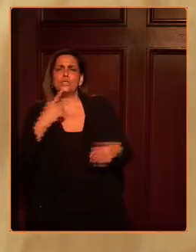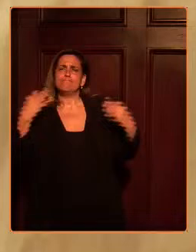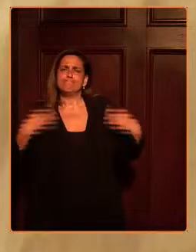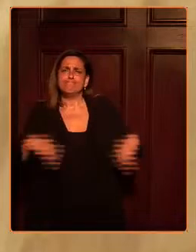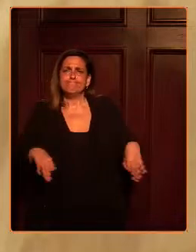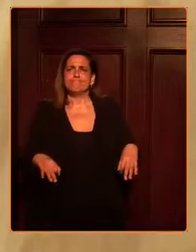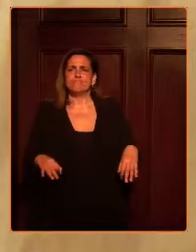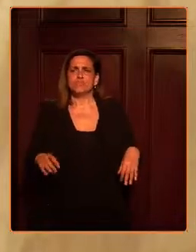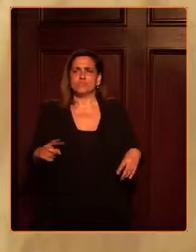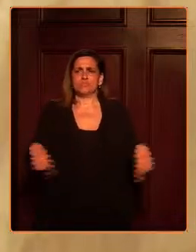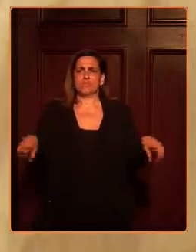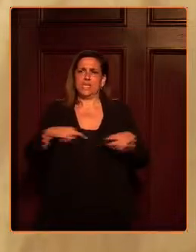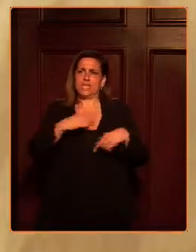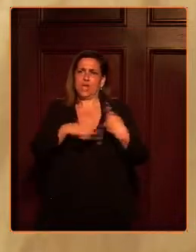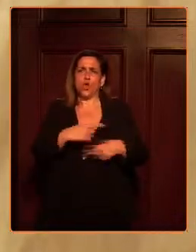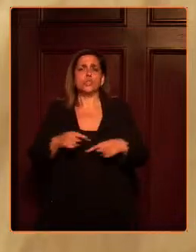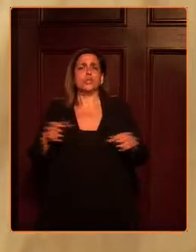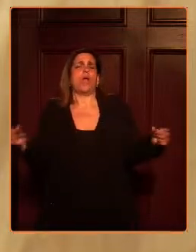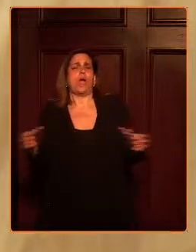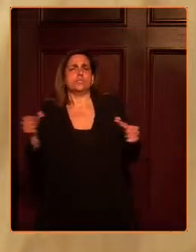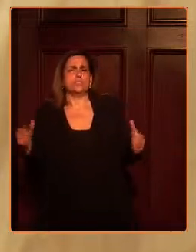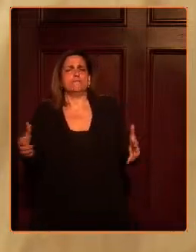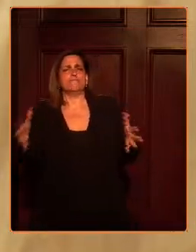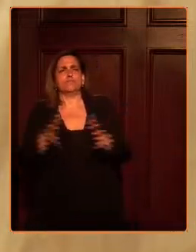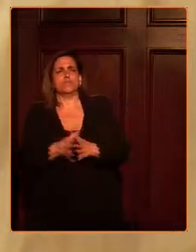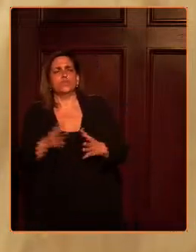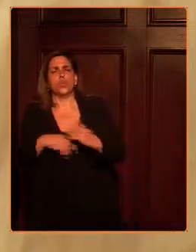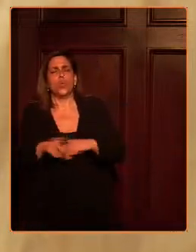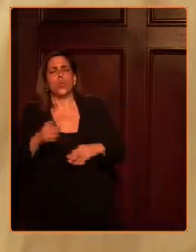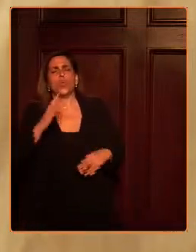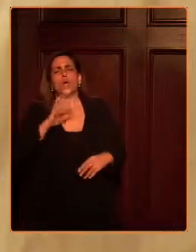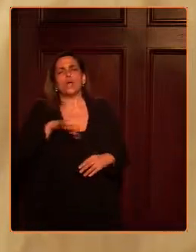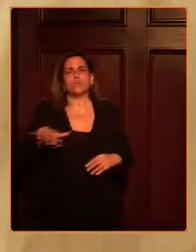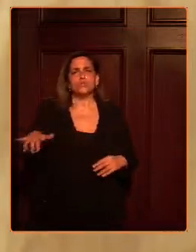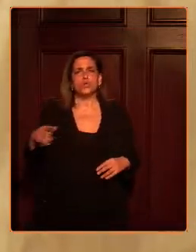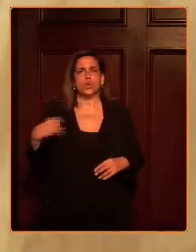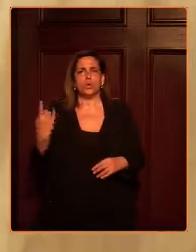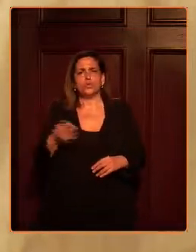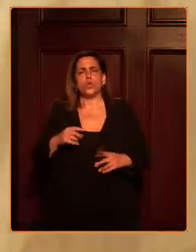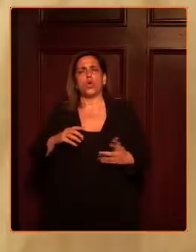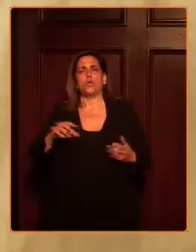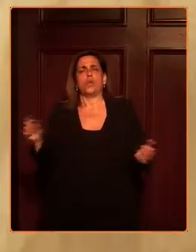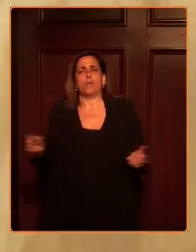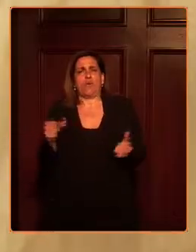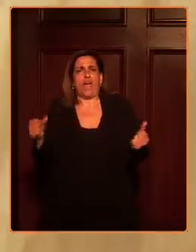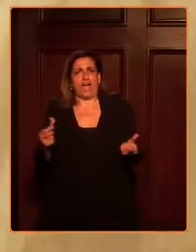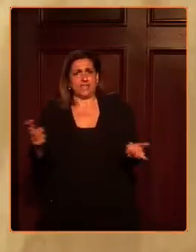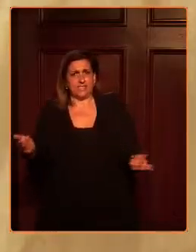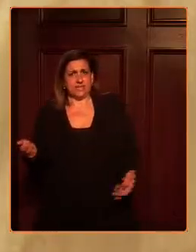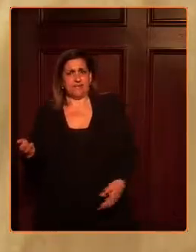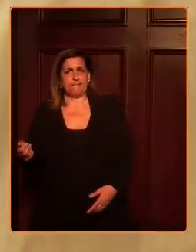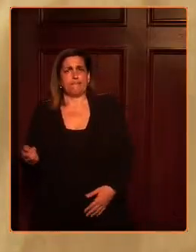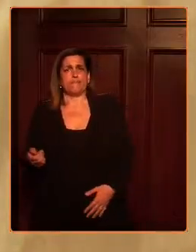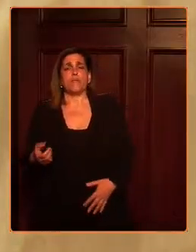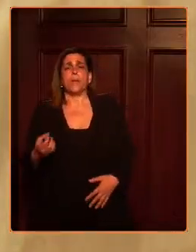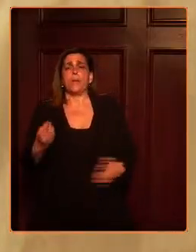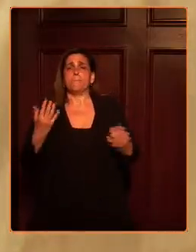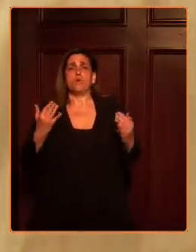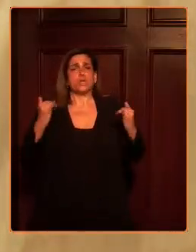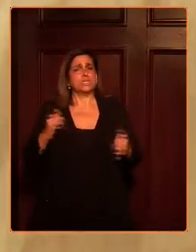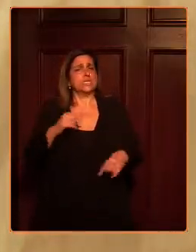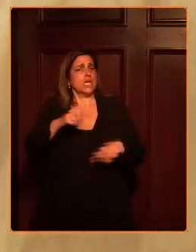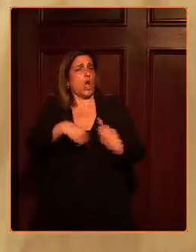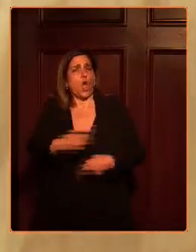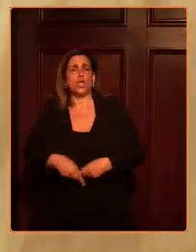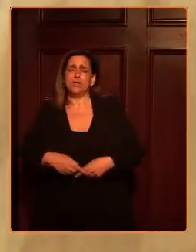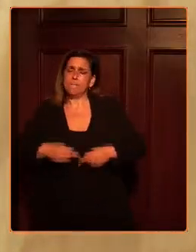seguir nutriéndose de la investigación, de la academia, de la evidencia que se pueda producir, porque sigue